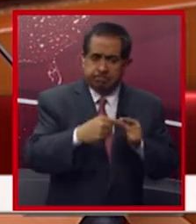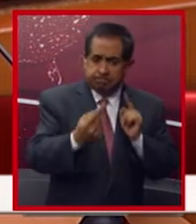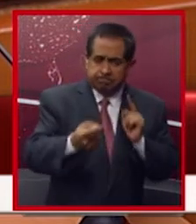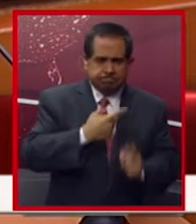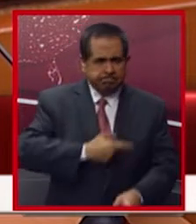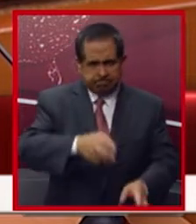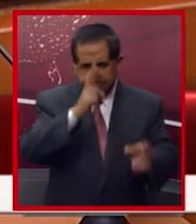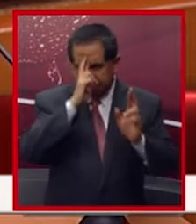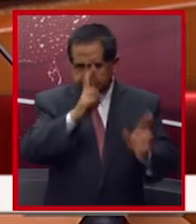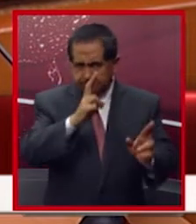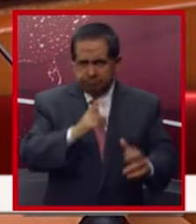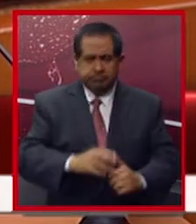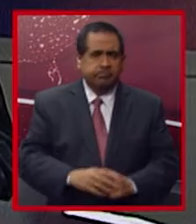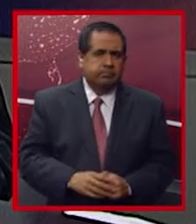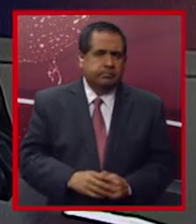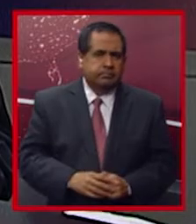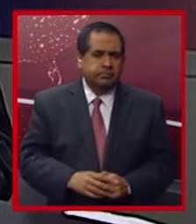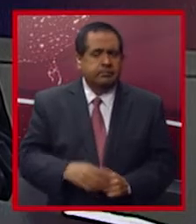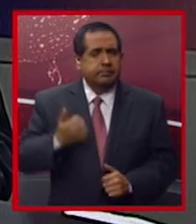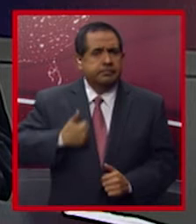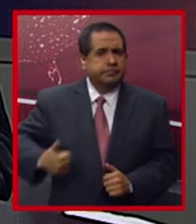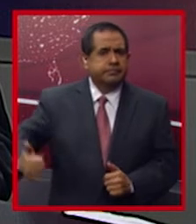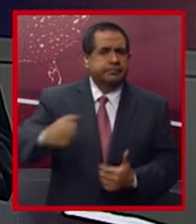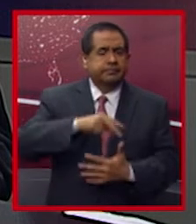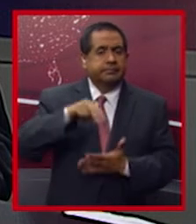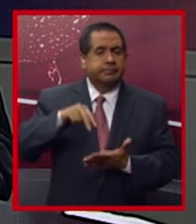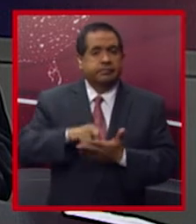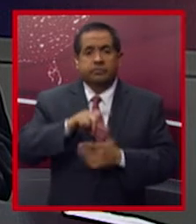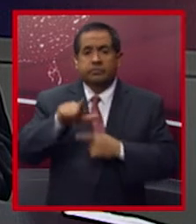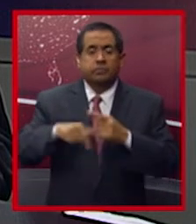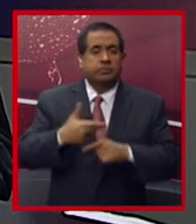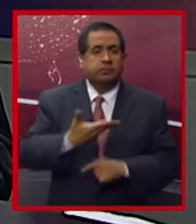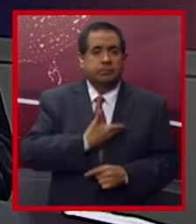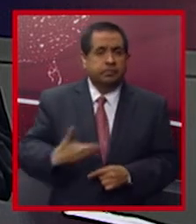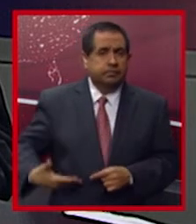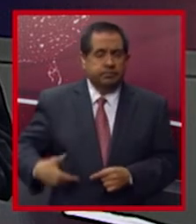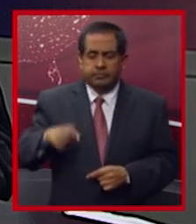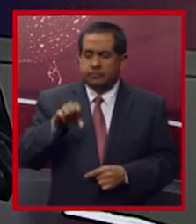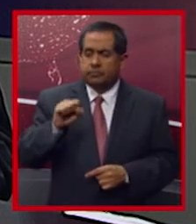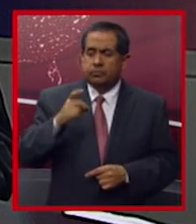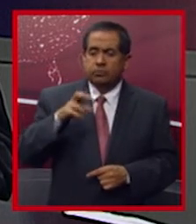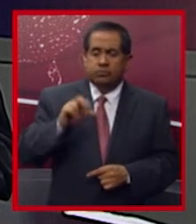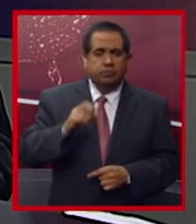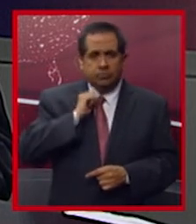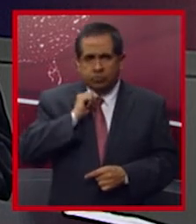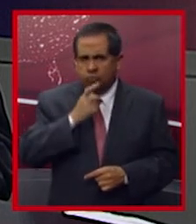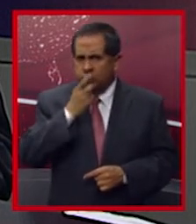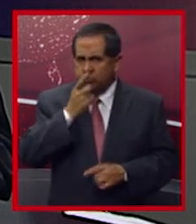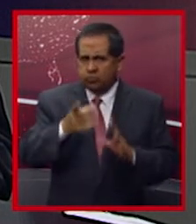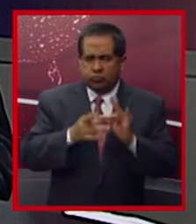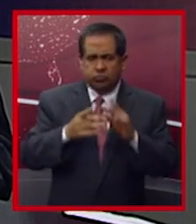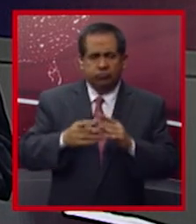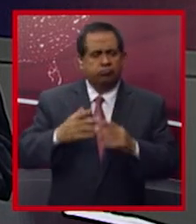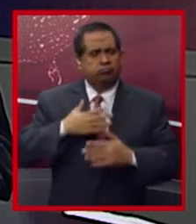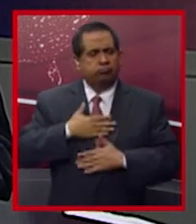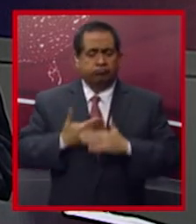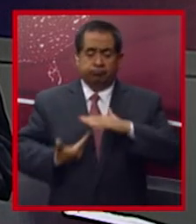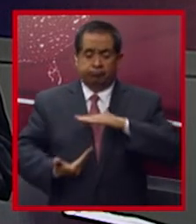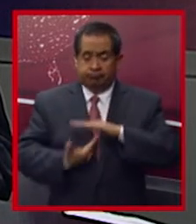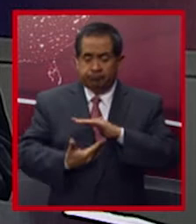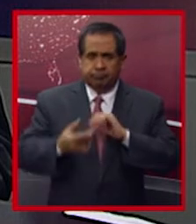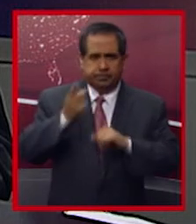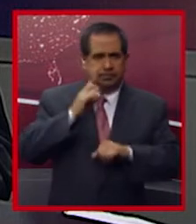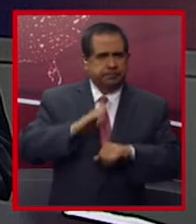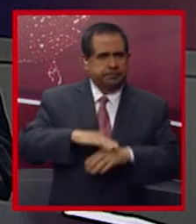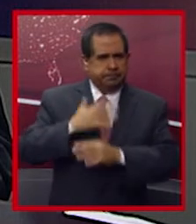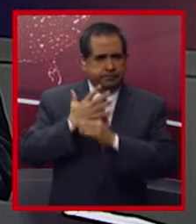opositores. Luego de estos pronunciamientos, el presidente de la mesa directiva, Pablo Escudero, emitió un pronunciamiento a nombre de dicha instancia de gobierno,